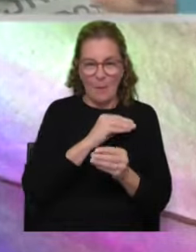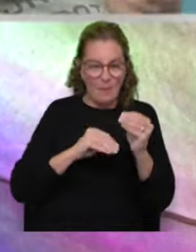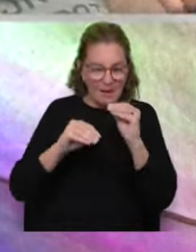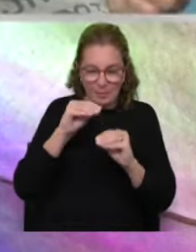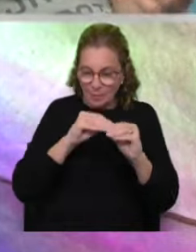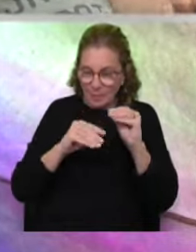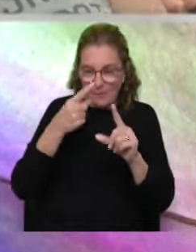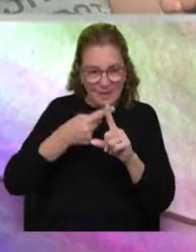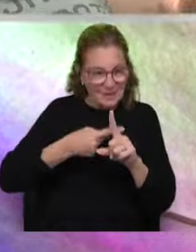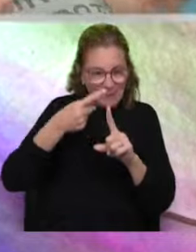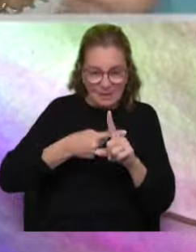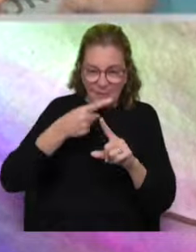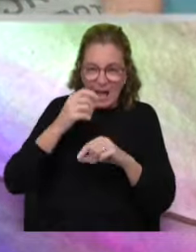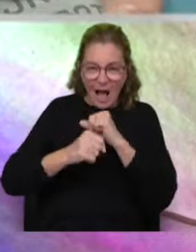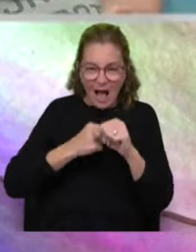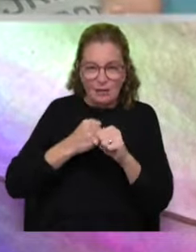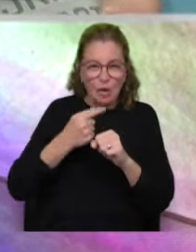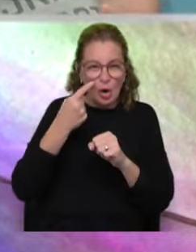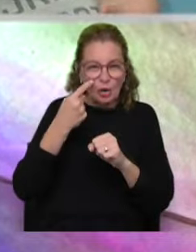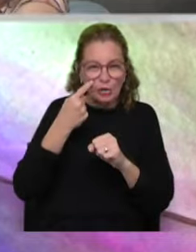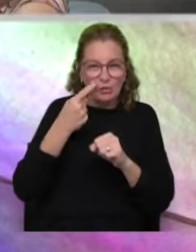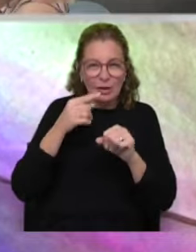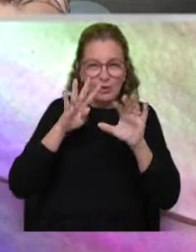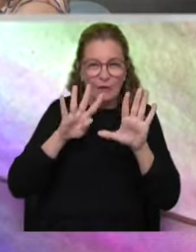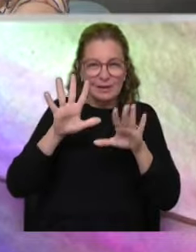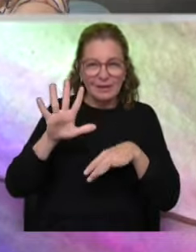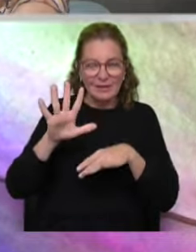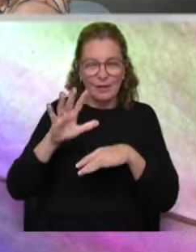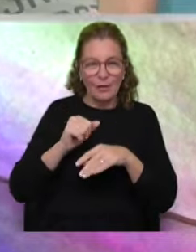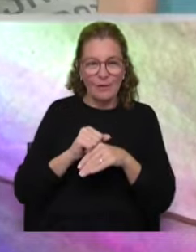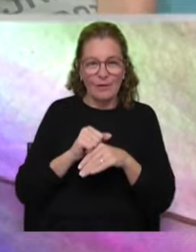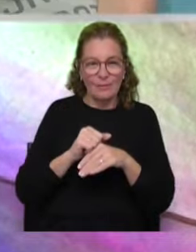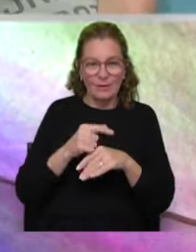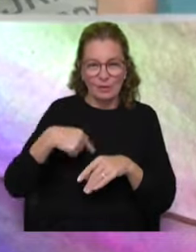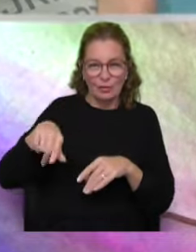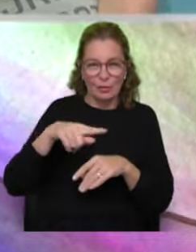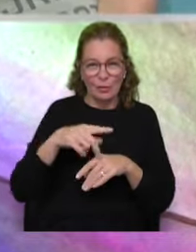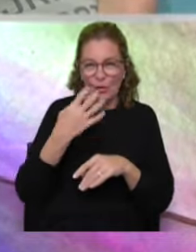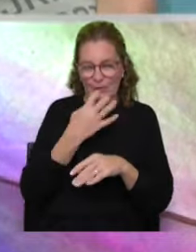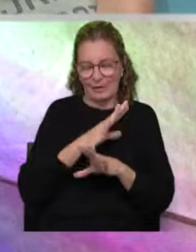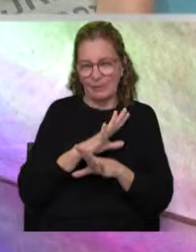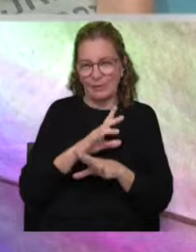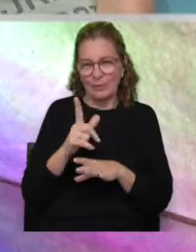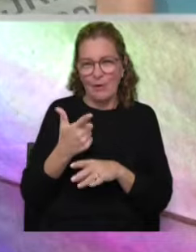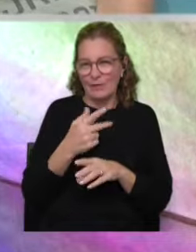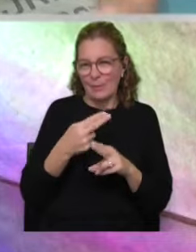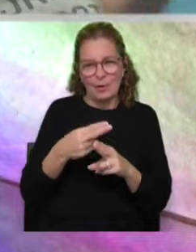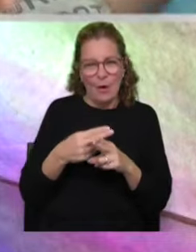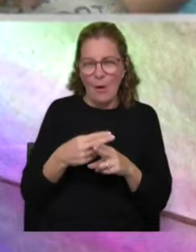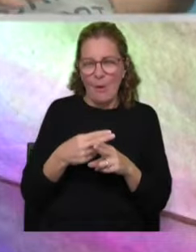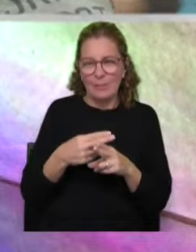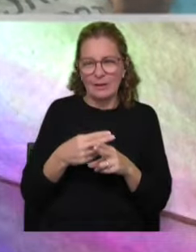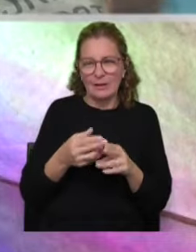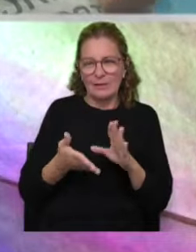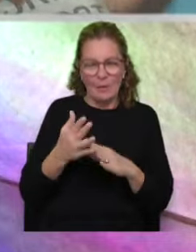porque nosotros teníamos años ya de conocernos y de tocar. Del 95. Todo. Sí, pero éramos un desastre. No teníamos nombre, salíamos